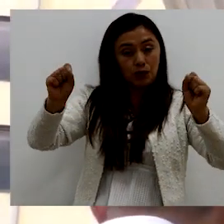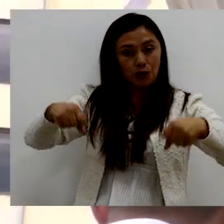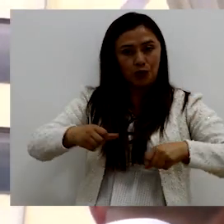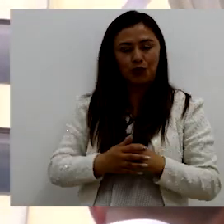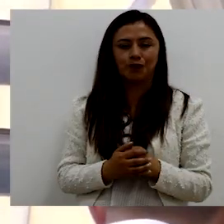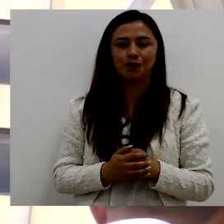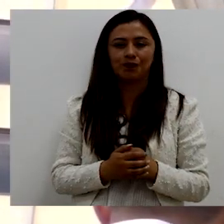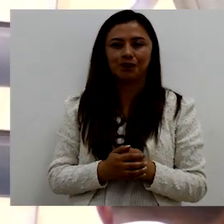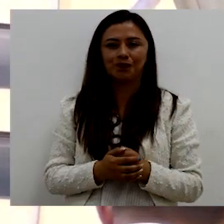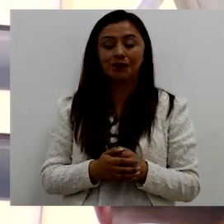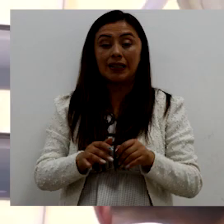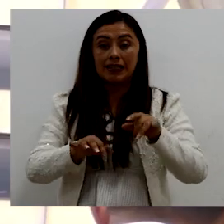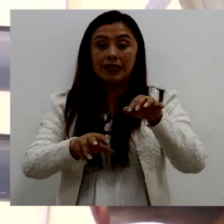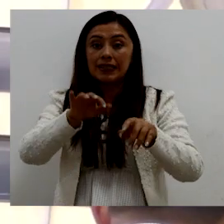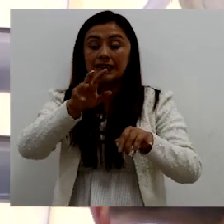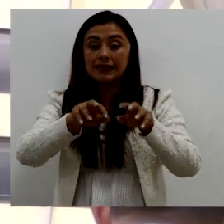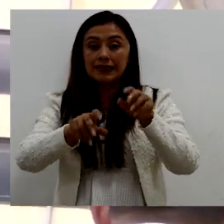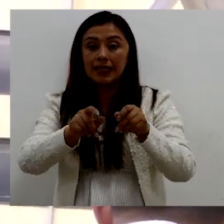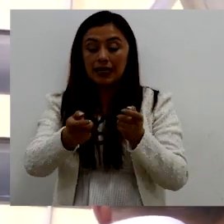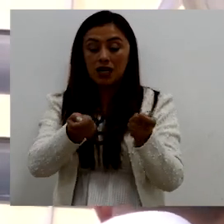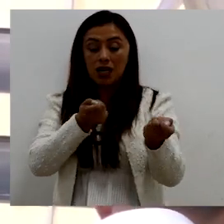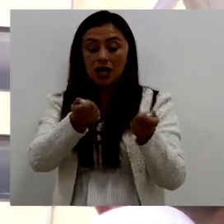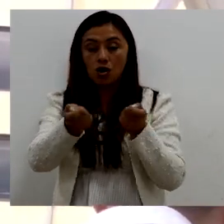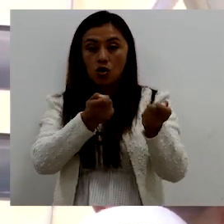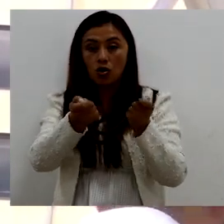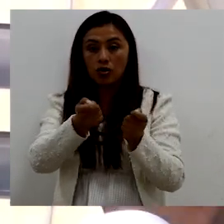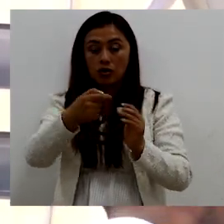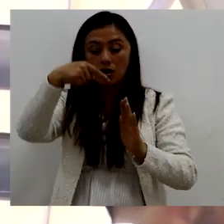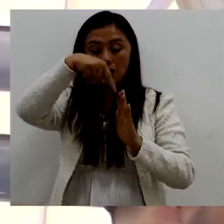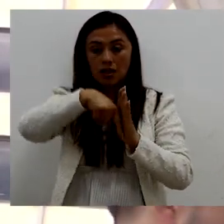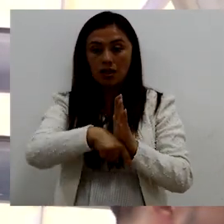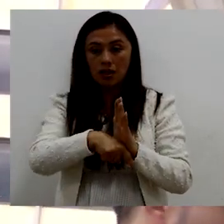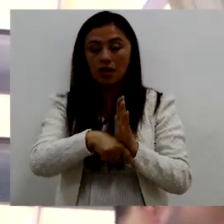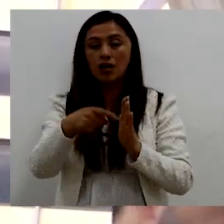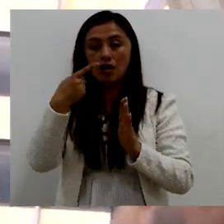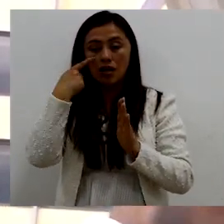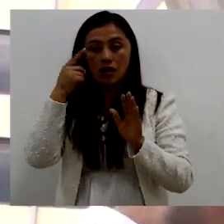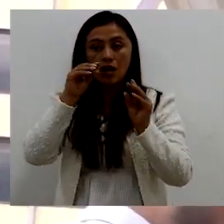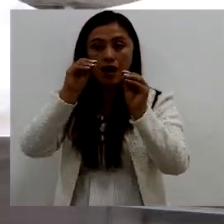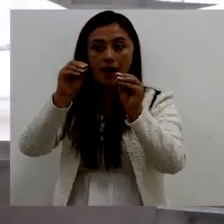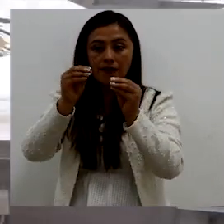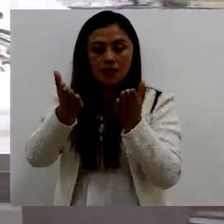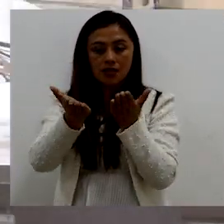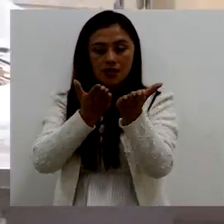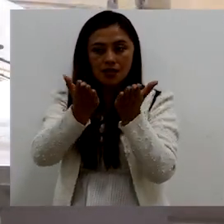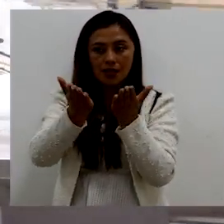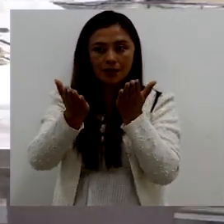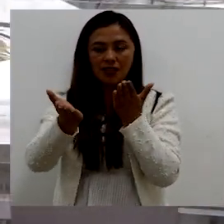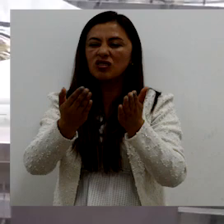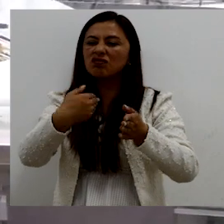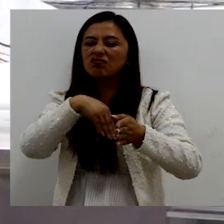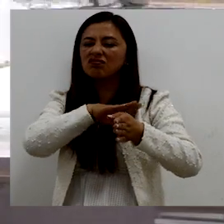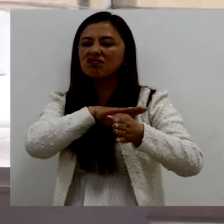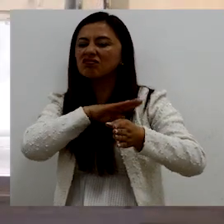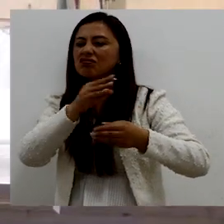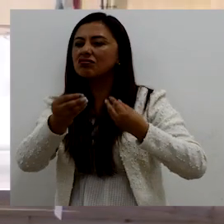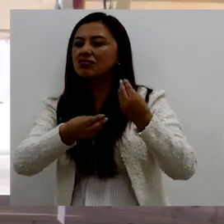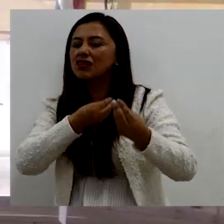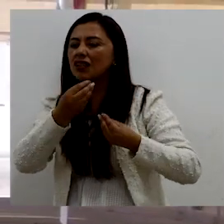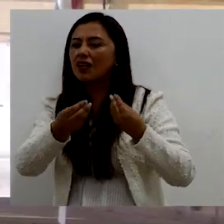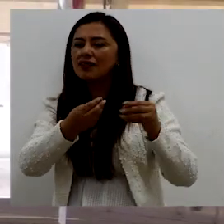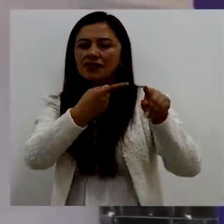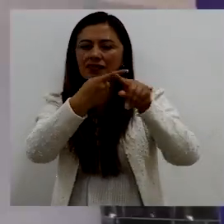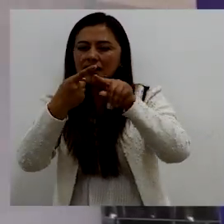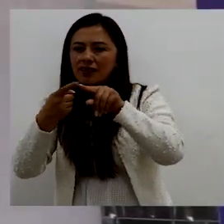la Secretaría de Control Interno Disciplinario quiere dar a conocer a la ciudadanía los servicios que presta, las actividades